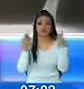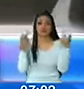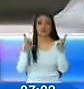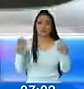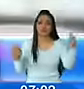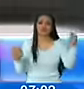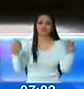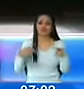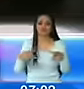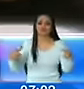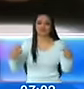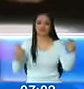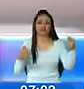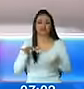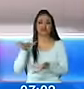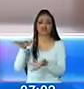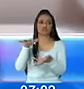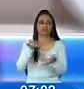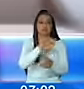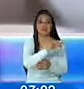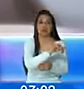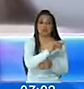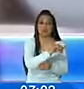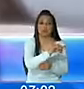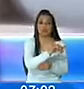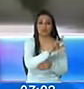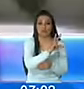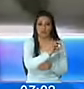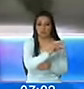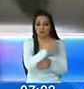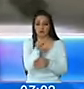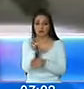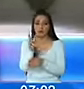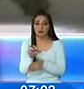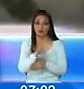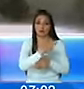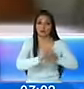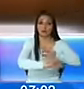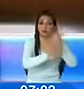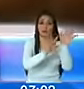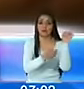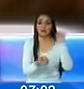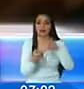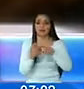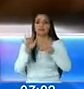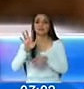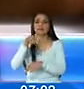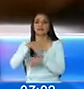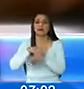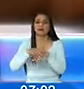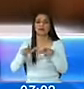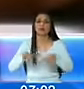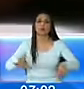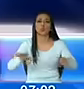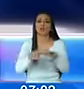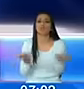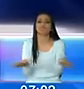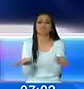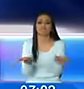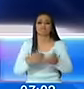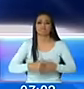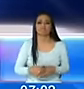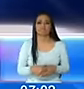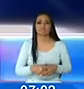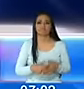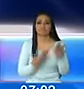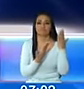tanqueros que se ubicarán el sábado 29 y domingo 30 de abril de 9 de la mañana a 17 horas en las siguientes direcciones. Colegio